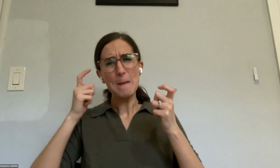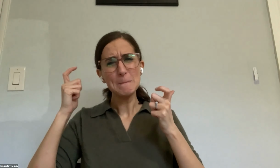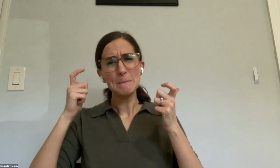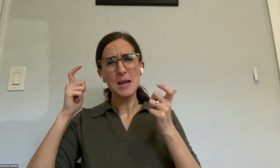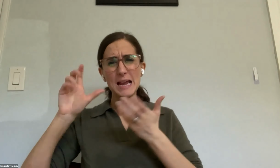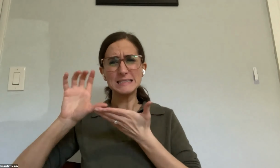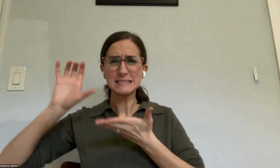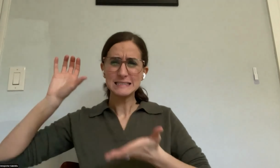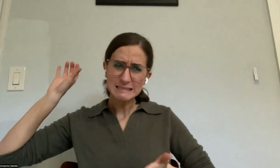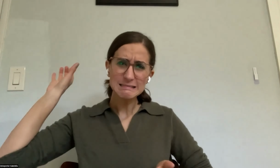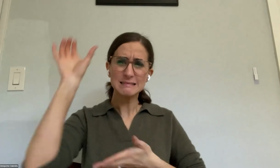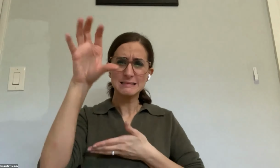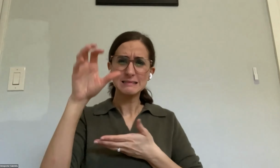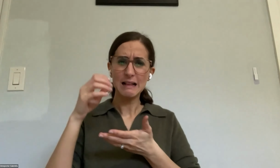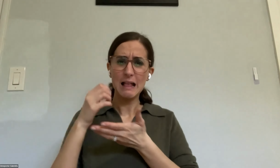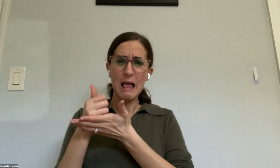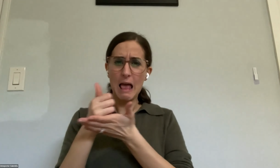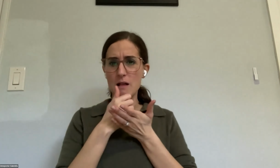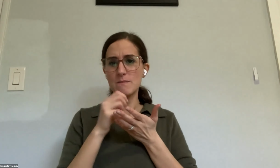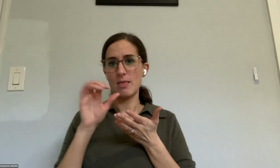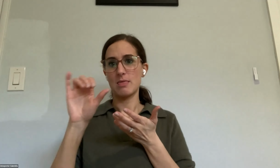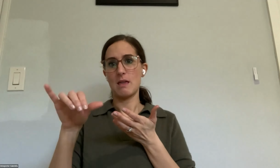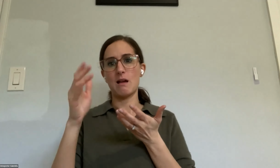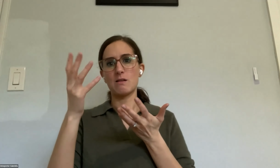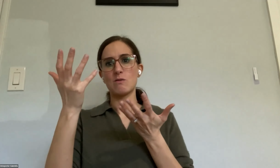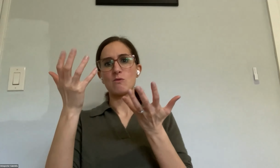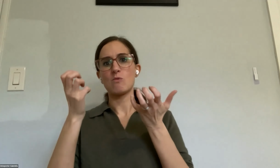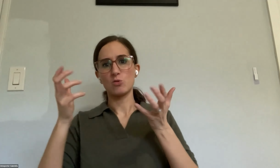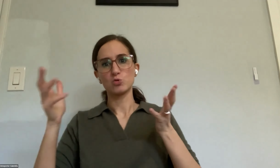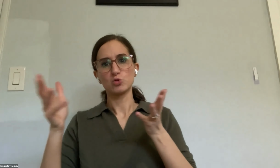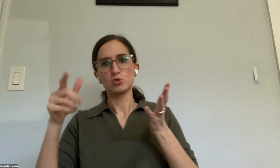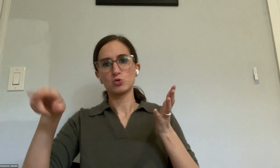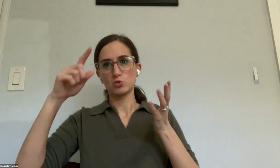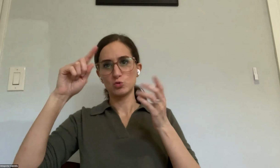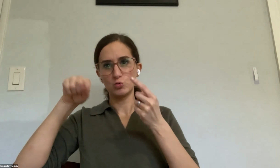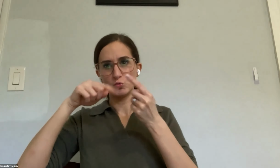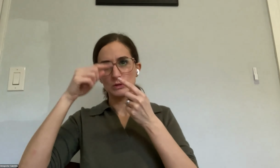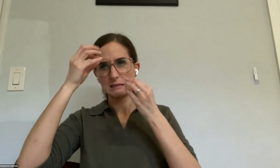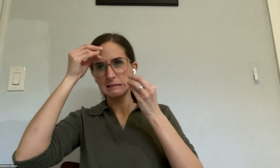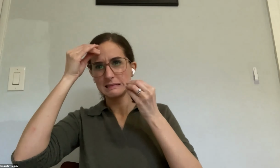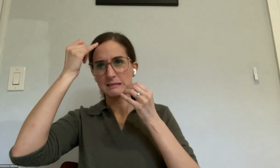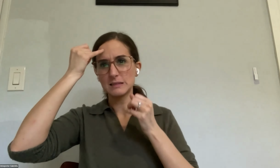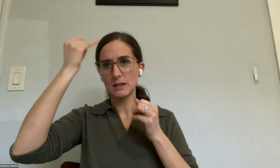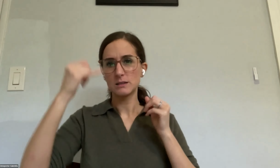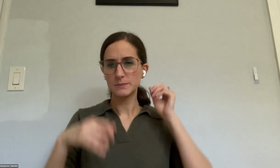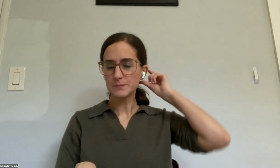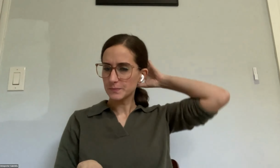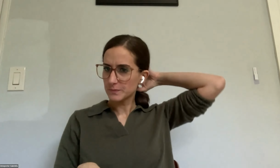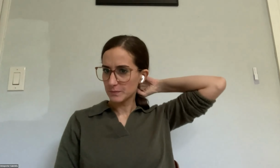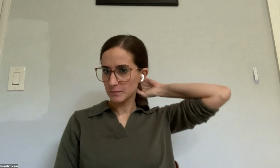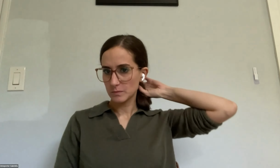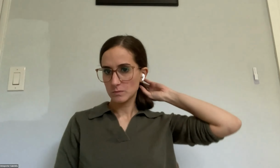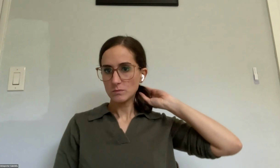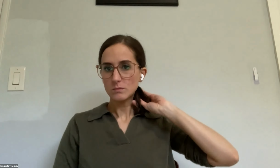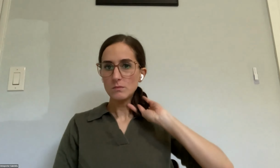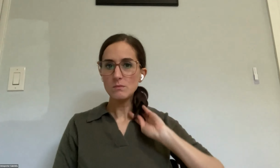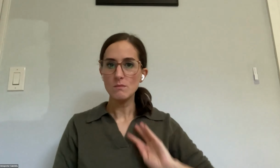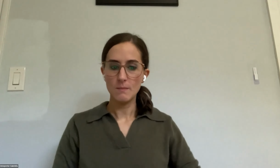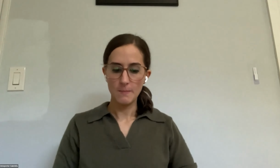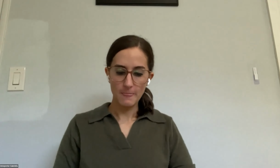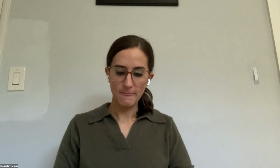energy there. Thank you, everybody. La comisionada Loachman quería recordarles que estamos hablando no de